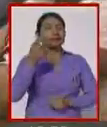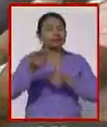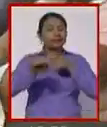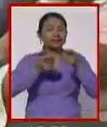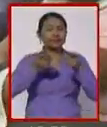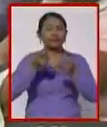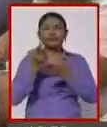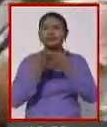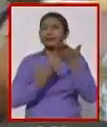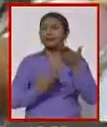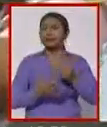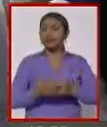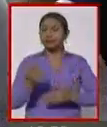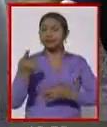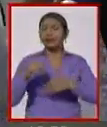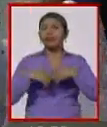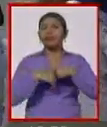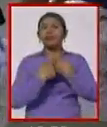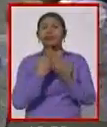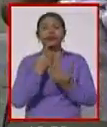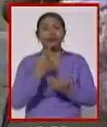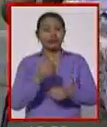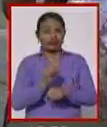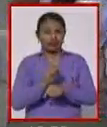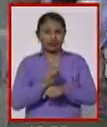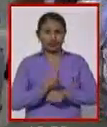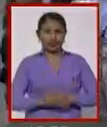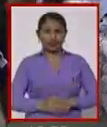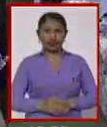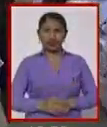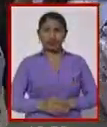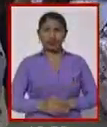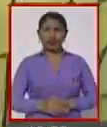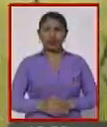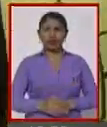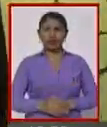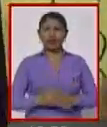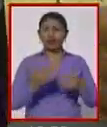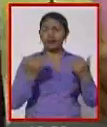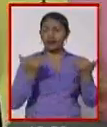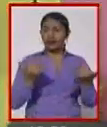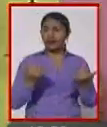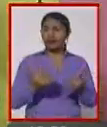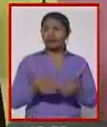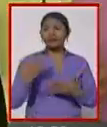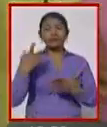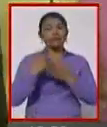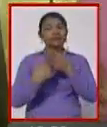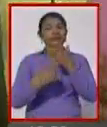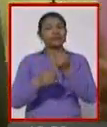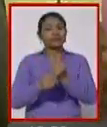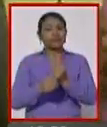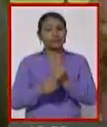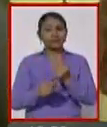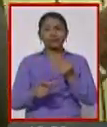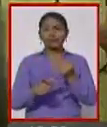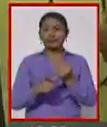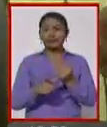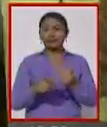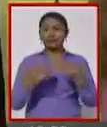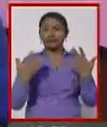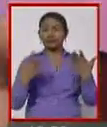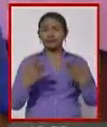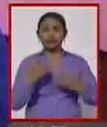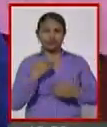vaya a investigar allá en qué condiciones está. Es que realmente ahora hemos confiado en dirigentes, en el